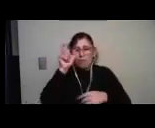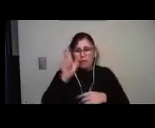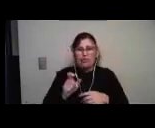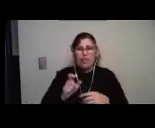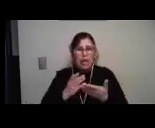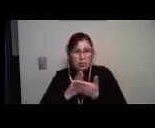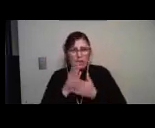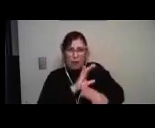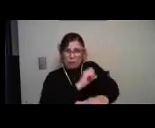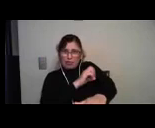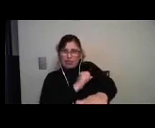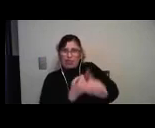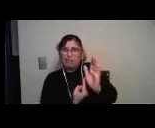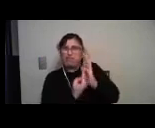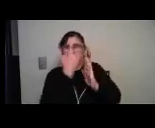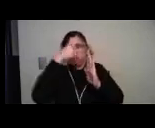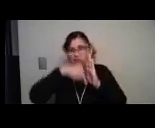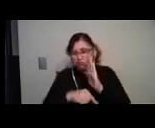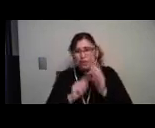e infecciones en uñas y piel.